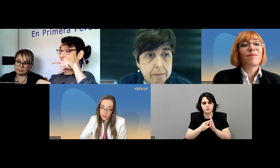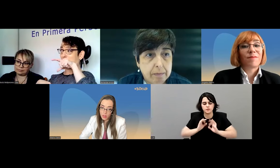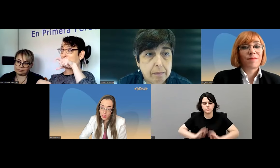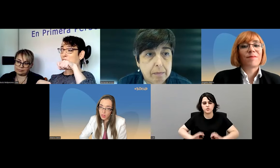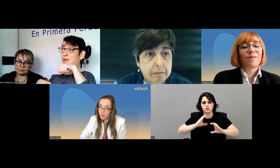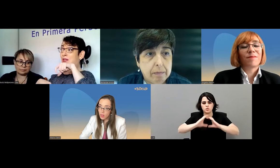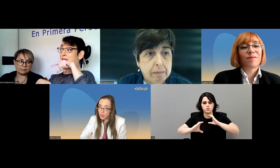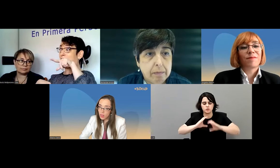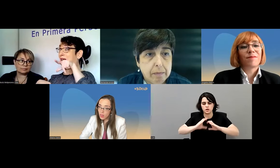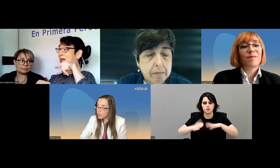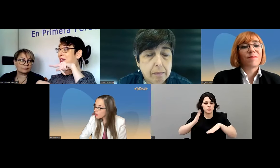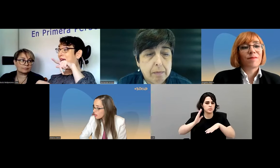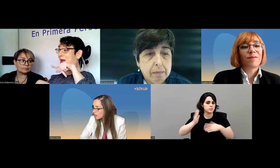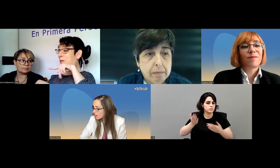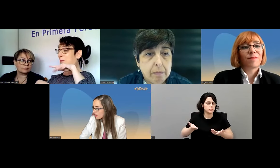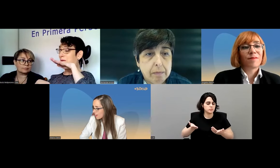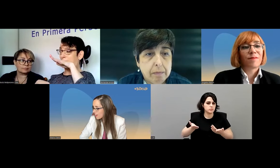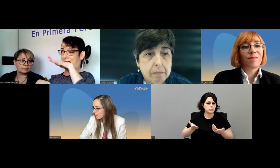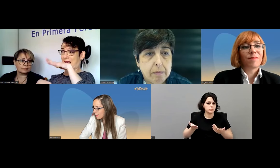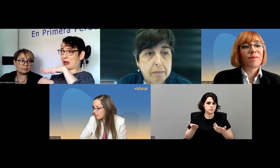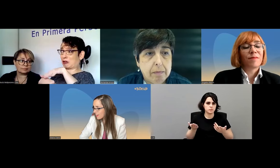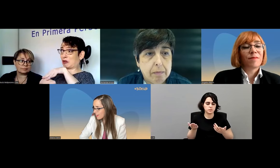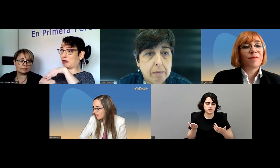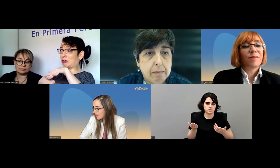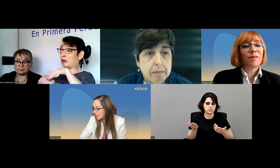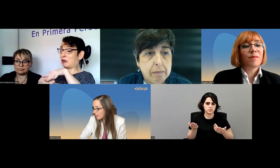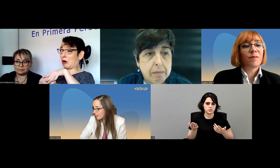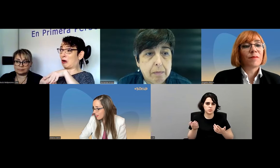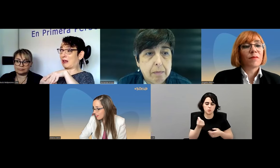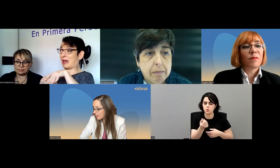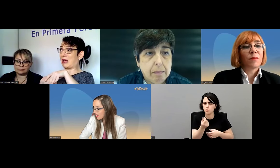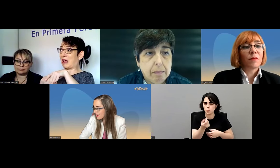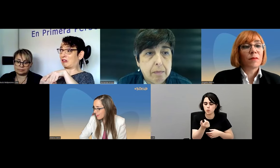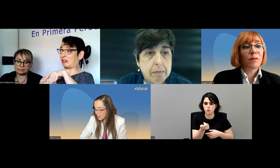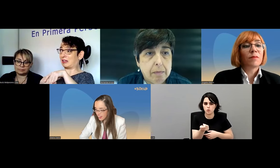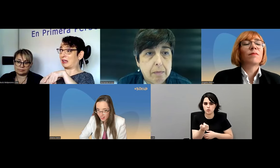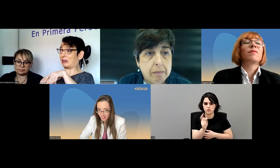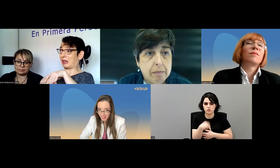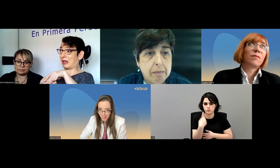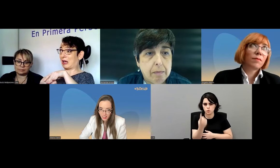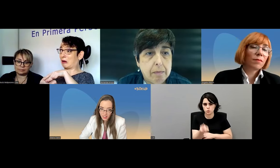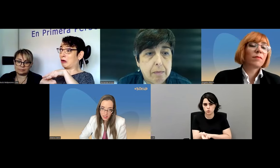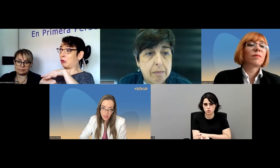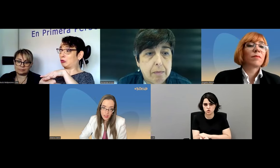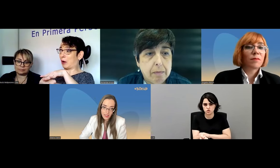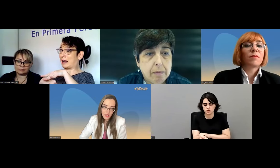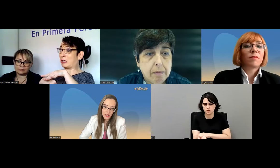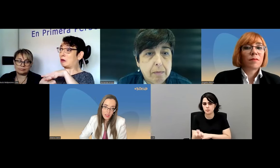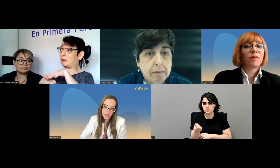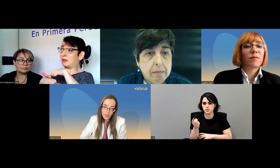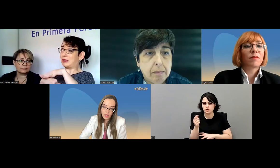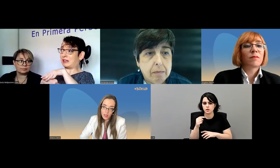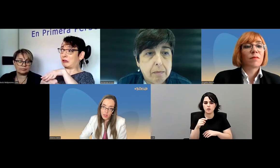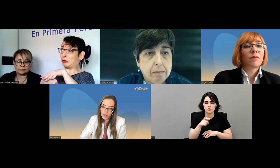por lo menos en pequeñas dosis. Luego cada asistente, cada